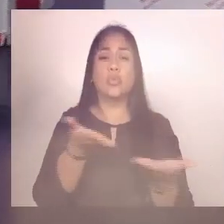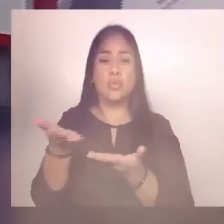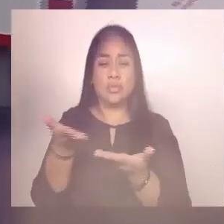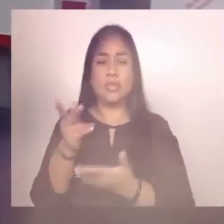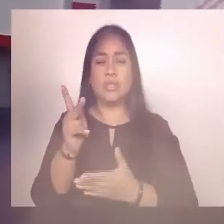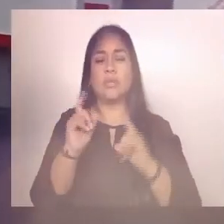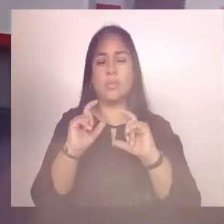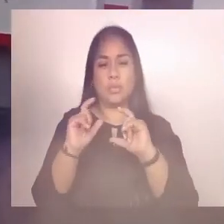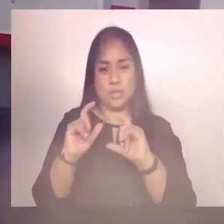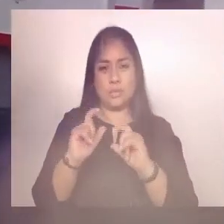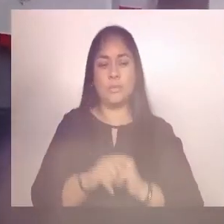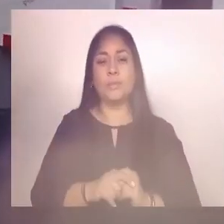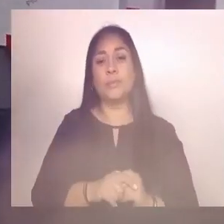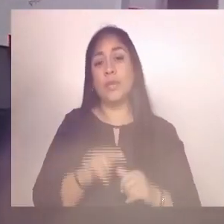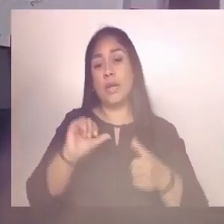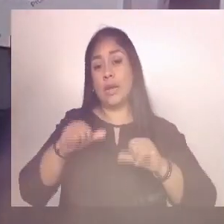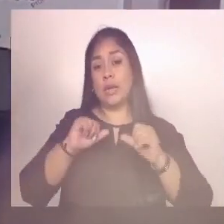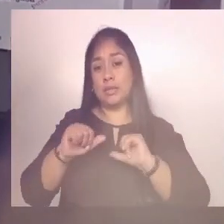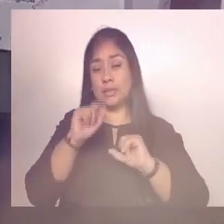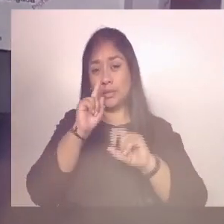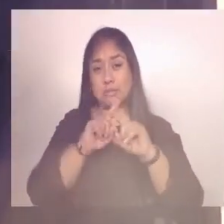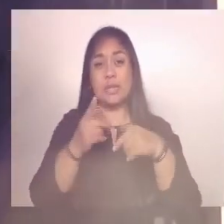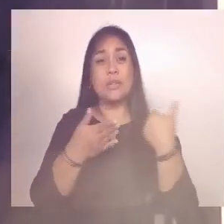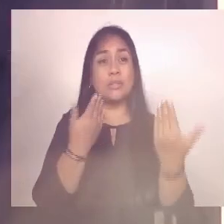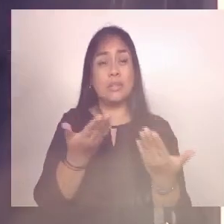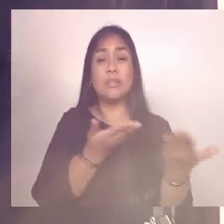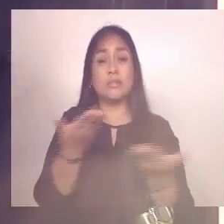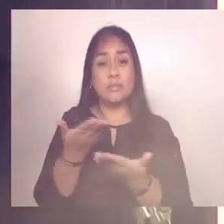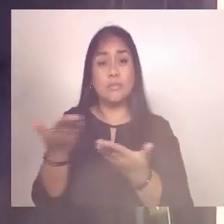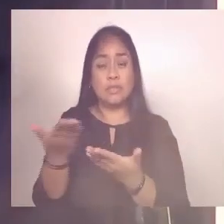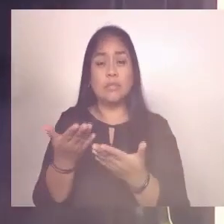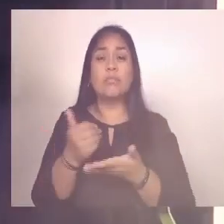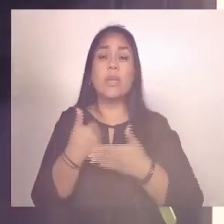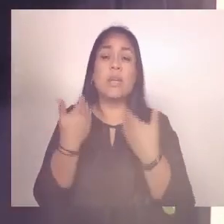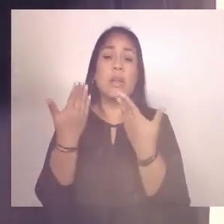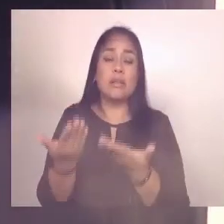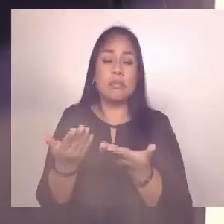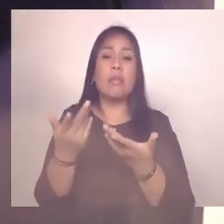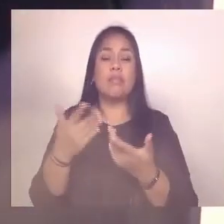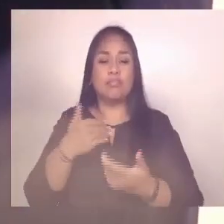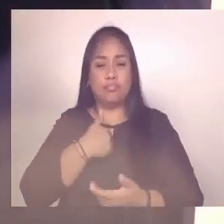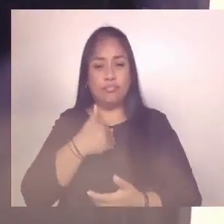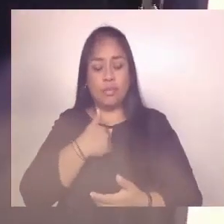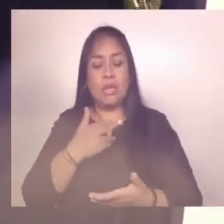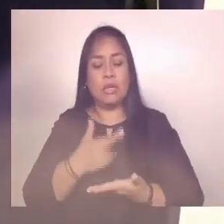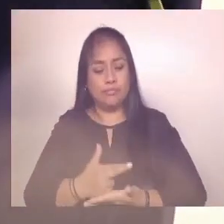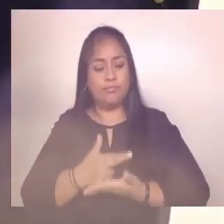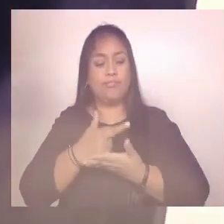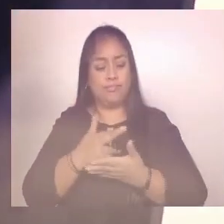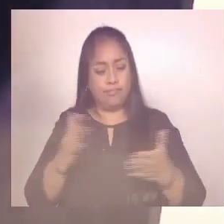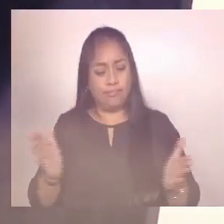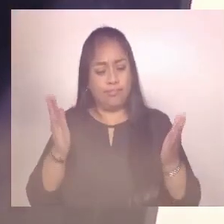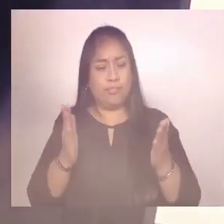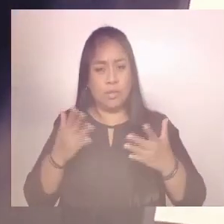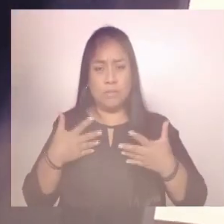cuidado. El acceso a los servicios que les permitan mantener y recuperar un nivel óptimo